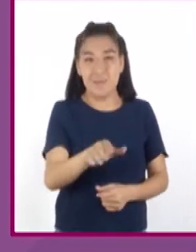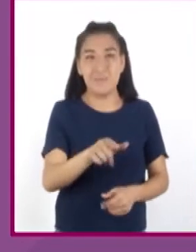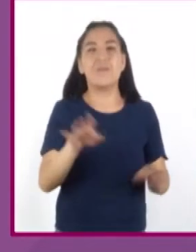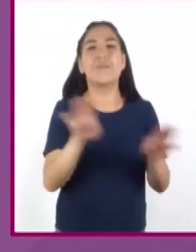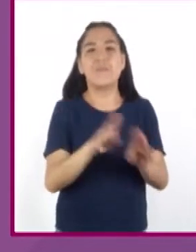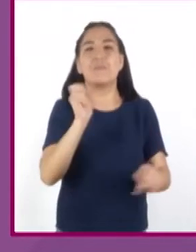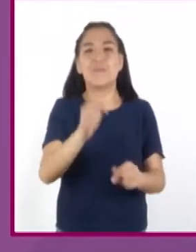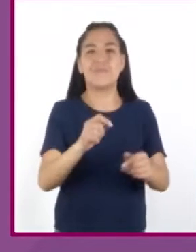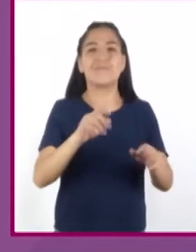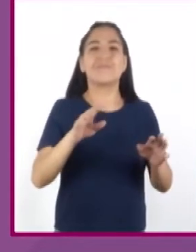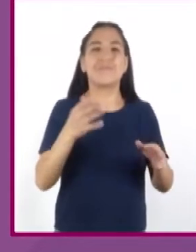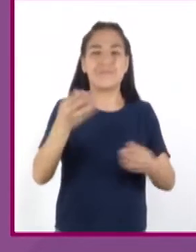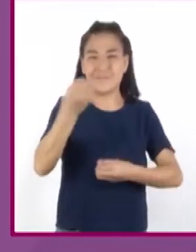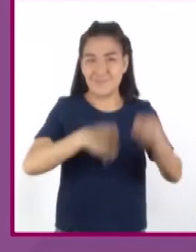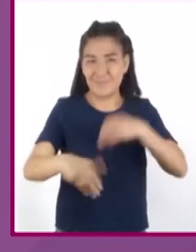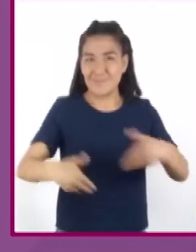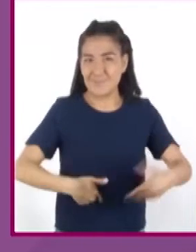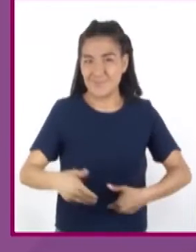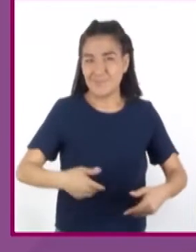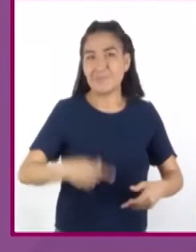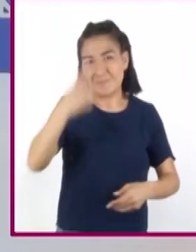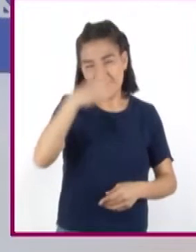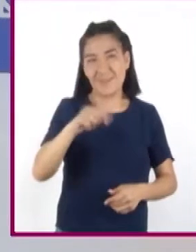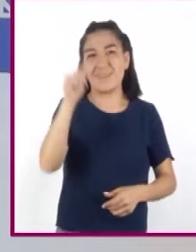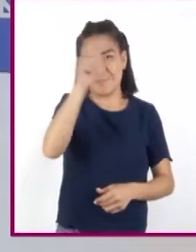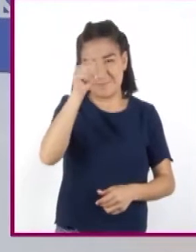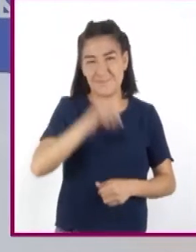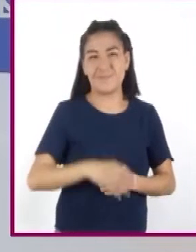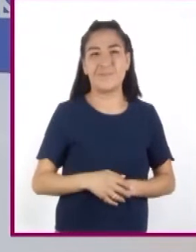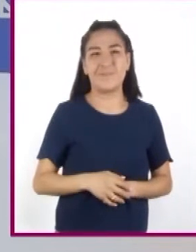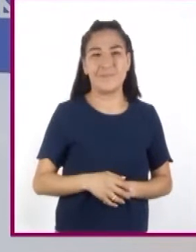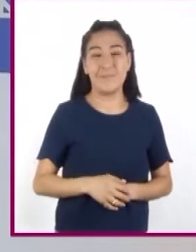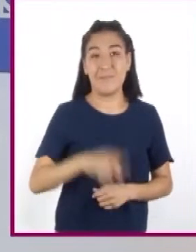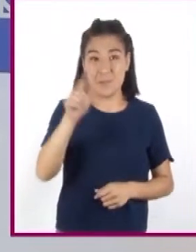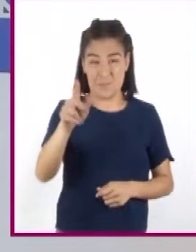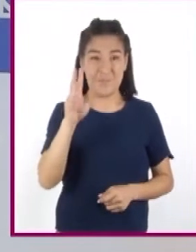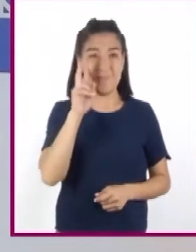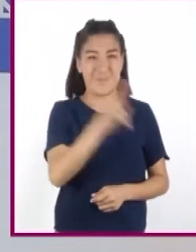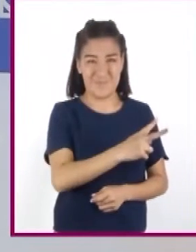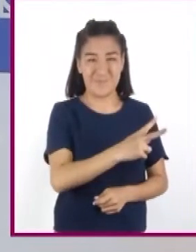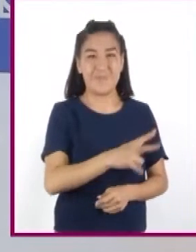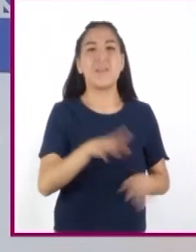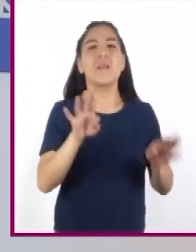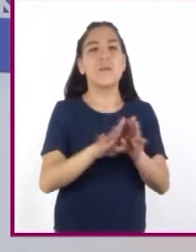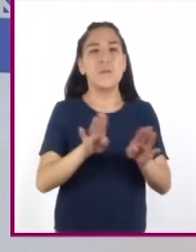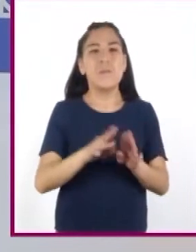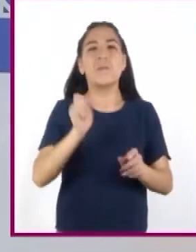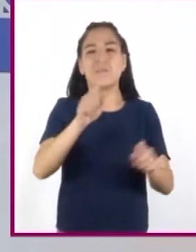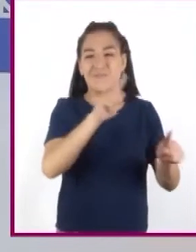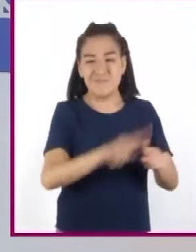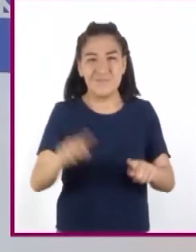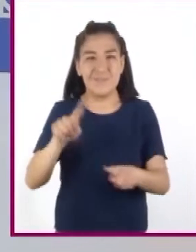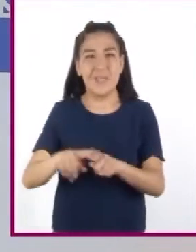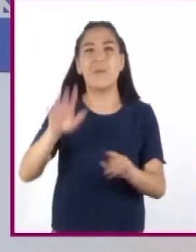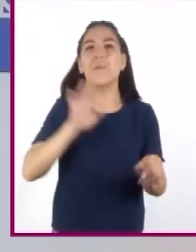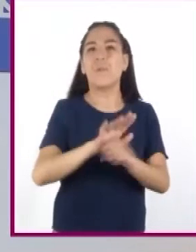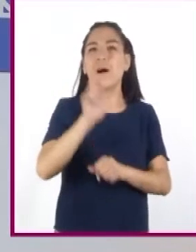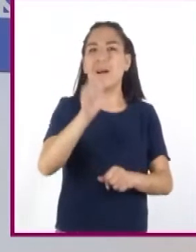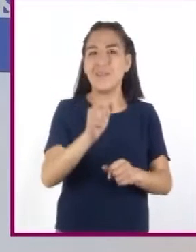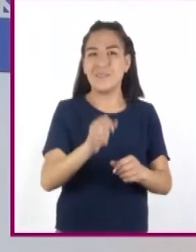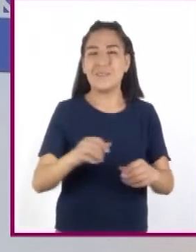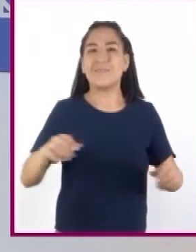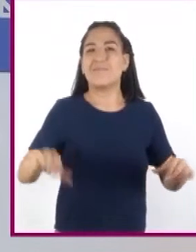también desarrollaron el teatro de evangelización. Como observan, entran en juego varios aspectos: